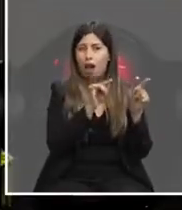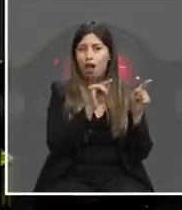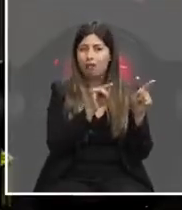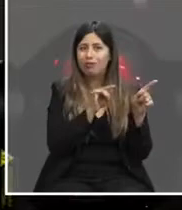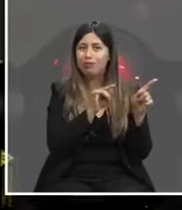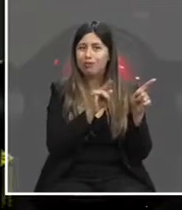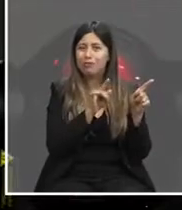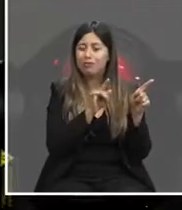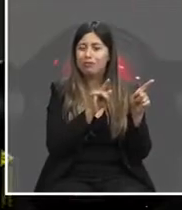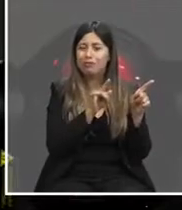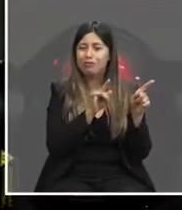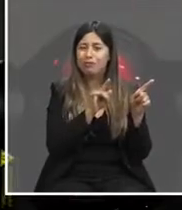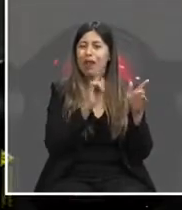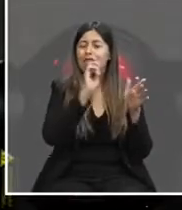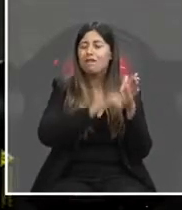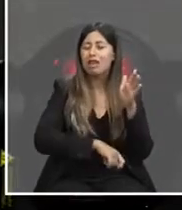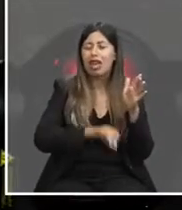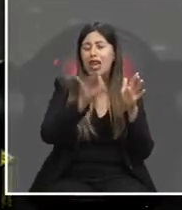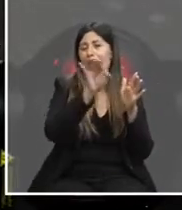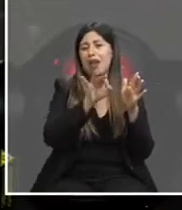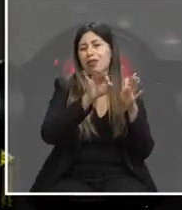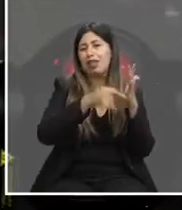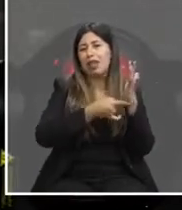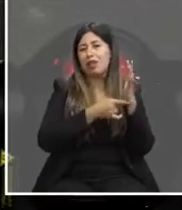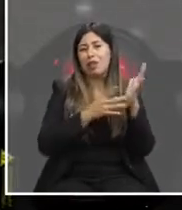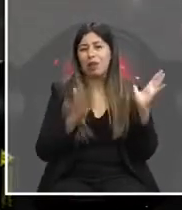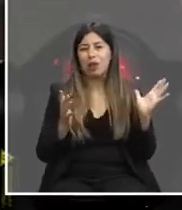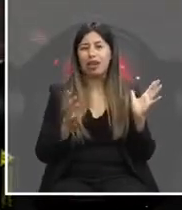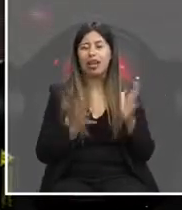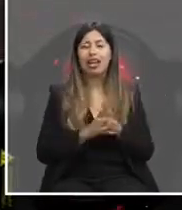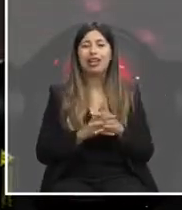esa firma tecnológica,